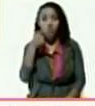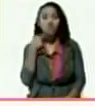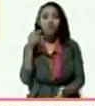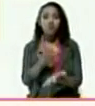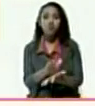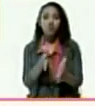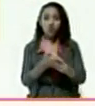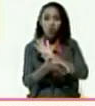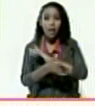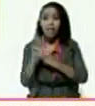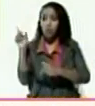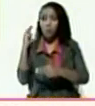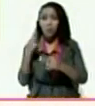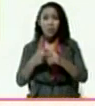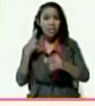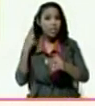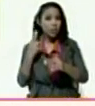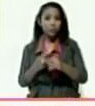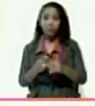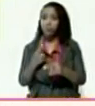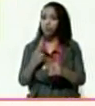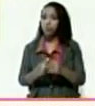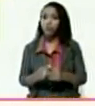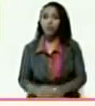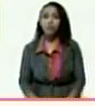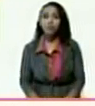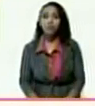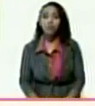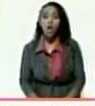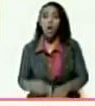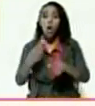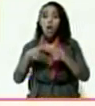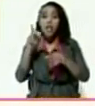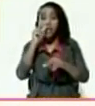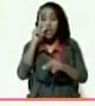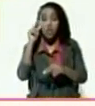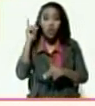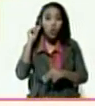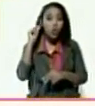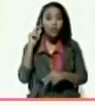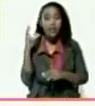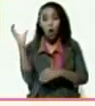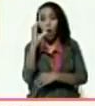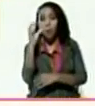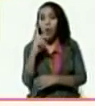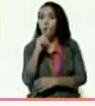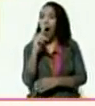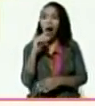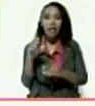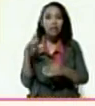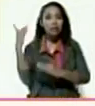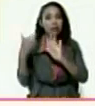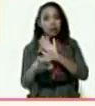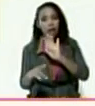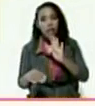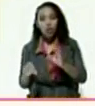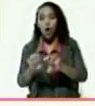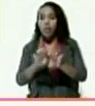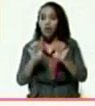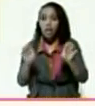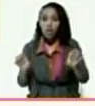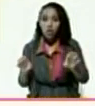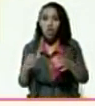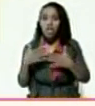En peligro están los niños y las niñas de Colombia que no tienen derecho a la educación ni